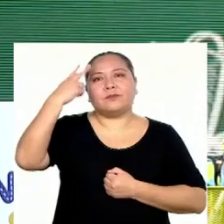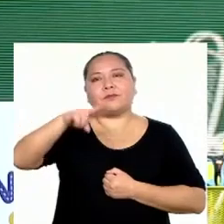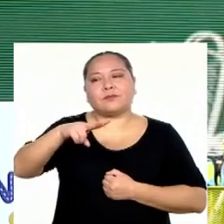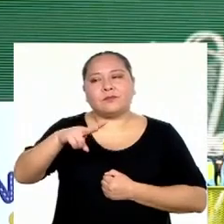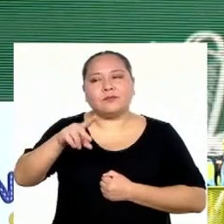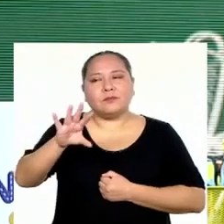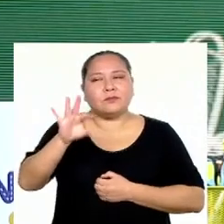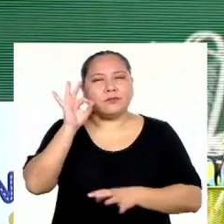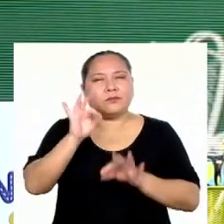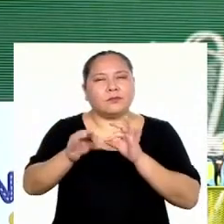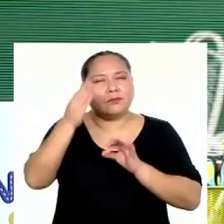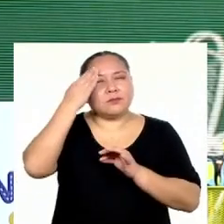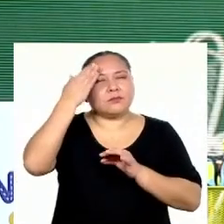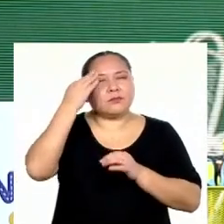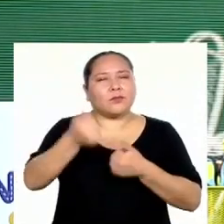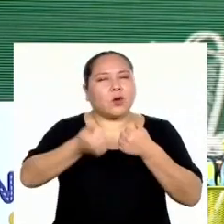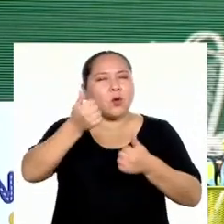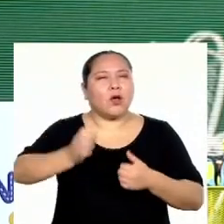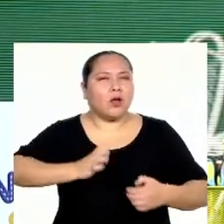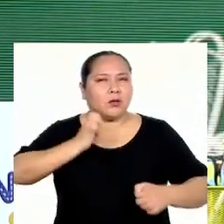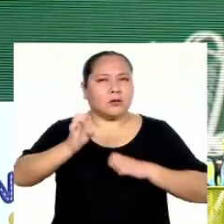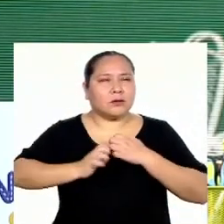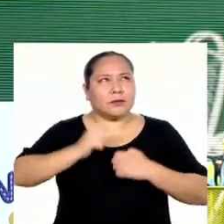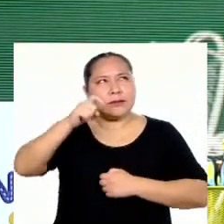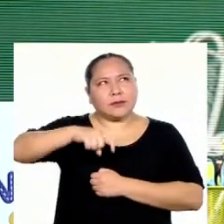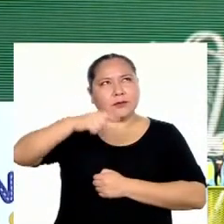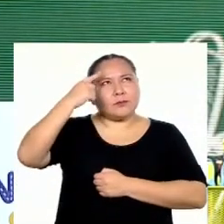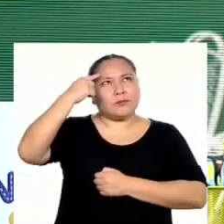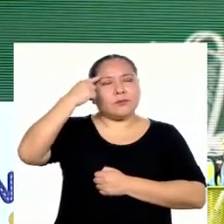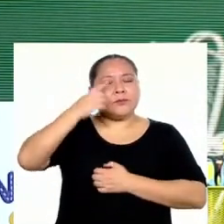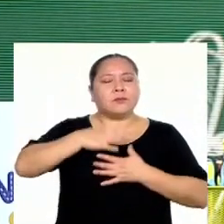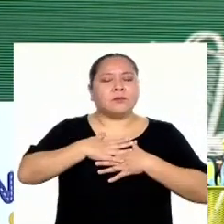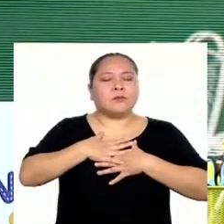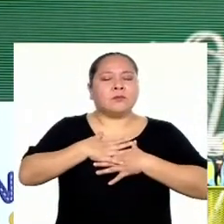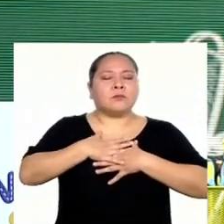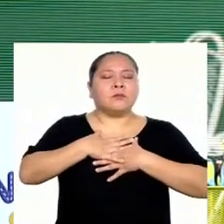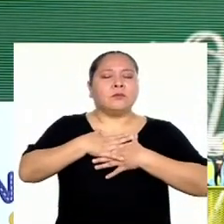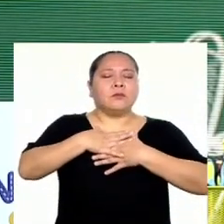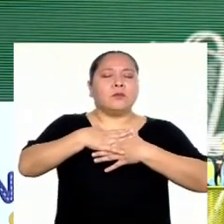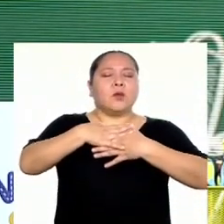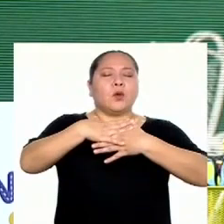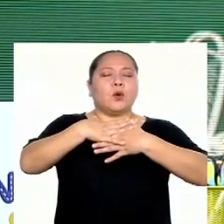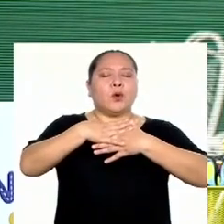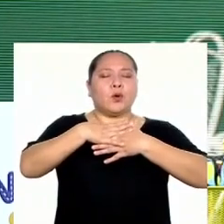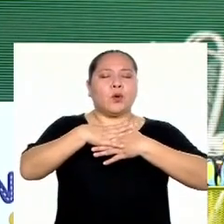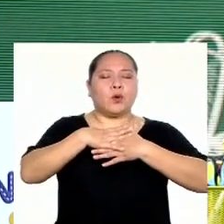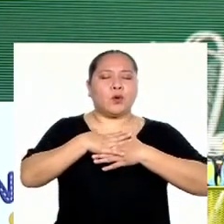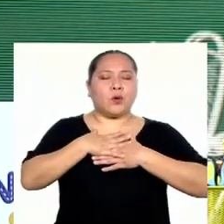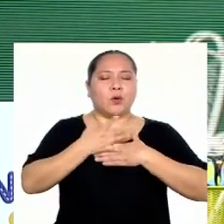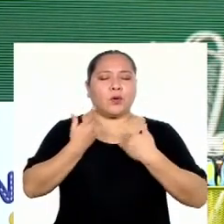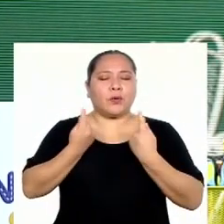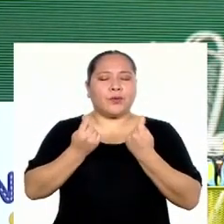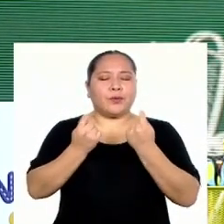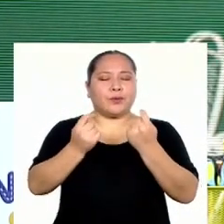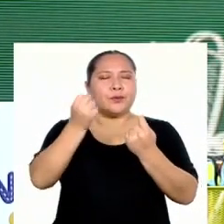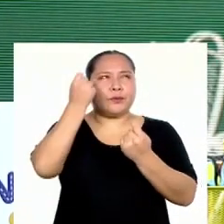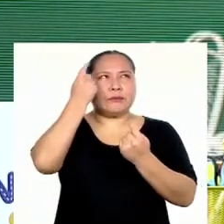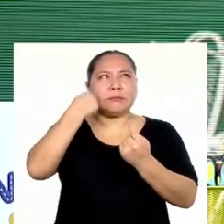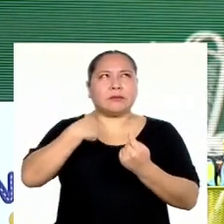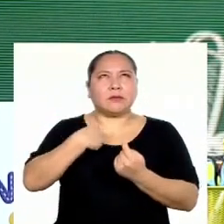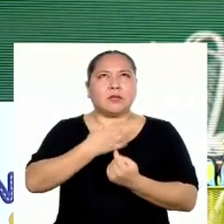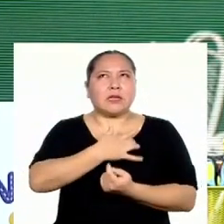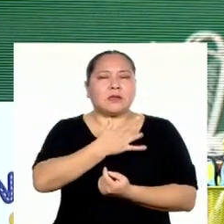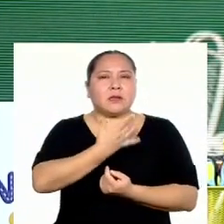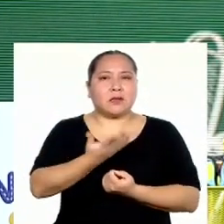emoción, lo primero que tenemos que hacer es detenernos a respirar para tratar de entender lo que sentimos. Esa sería la